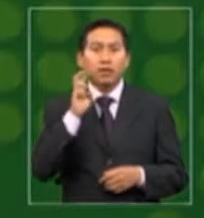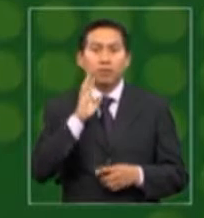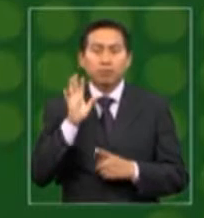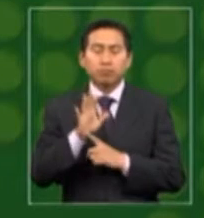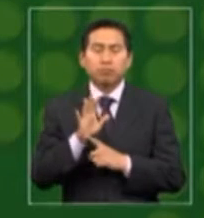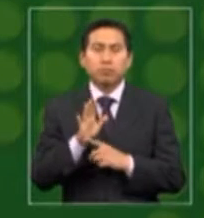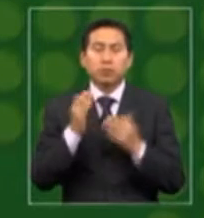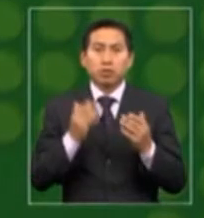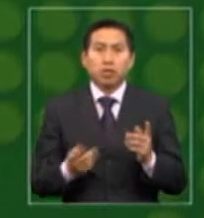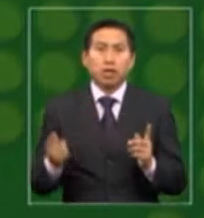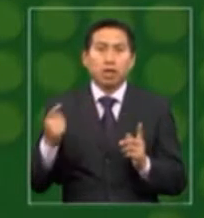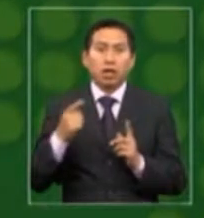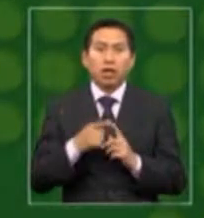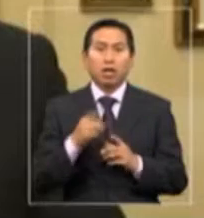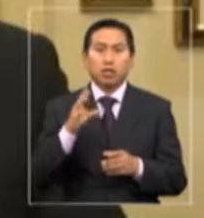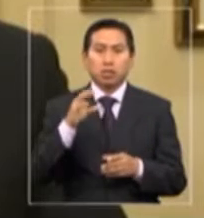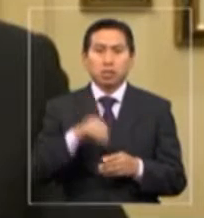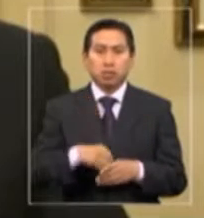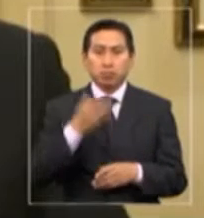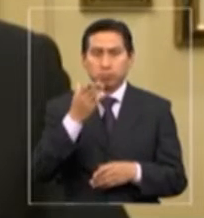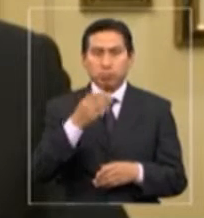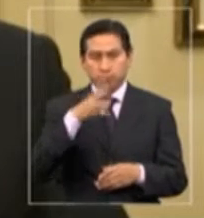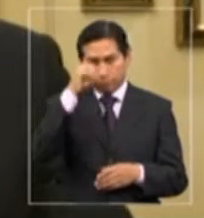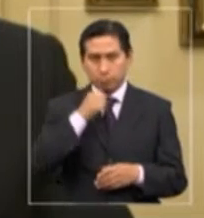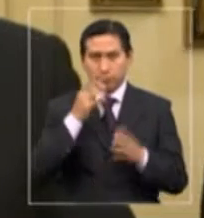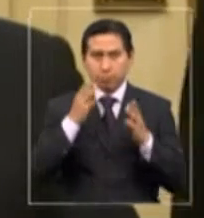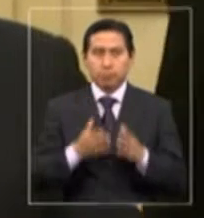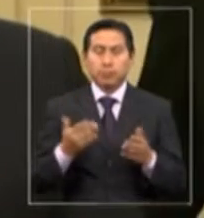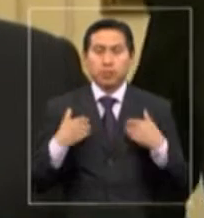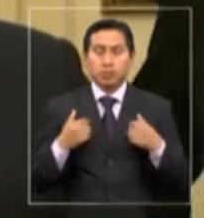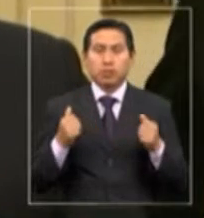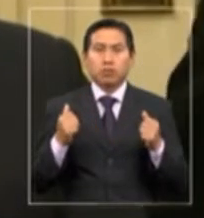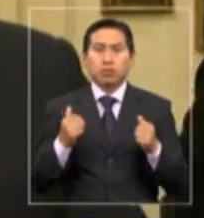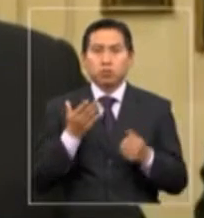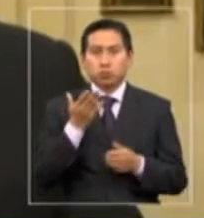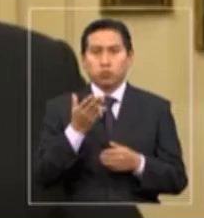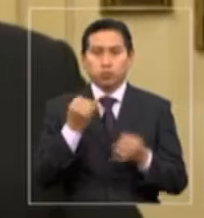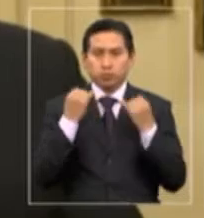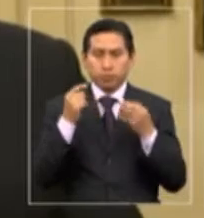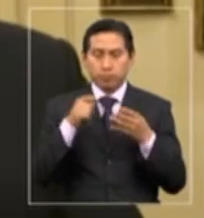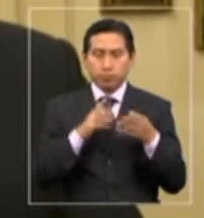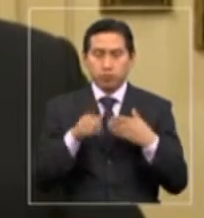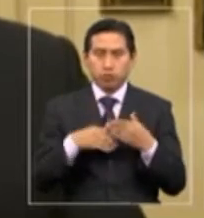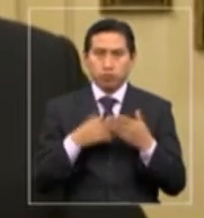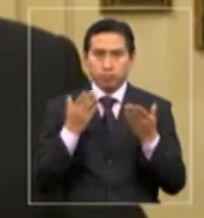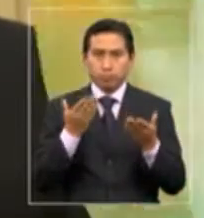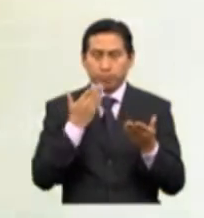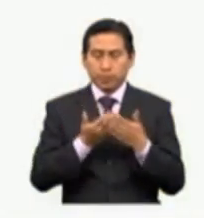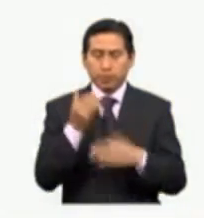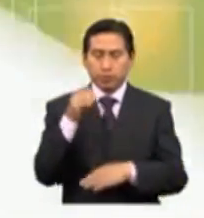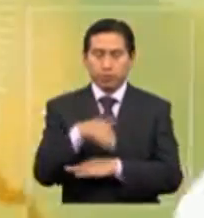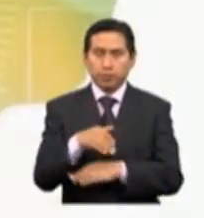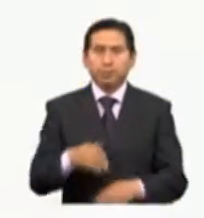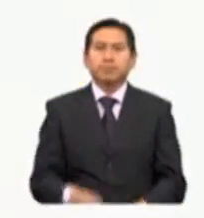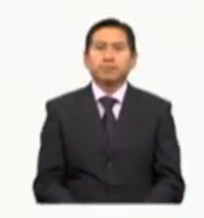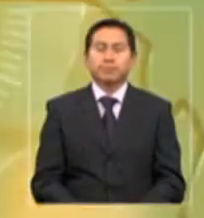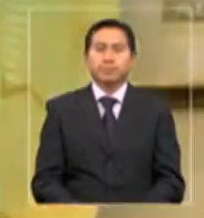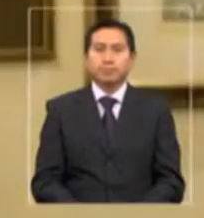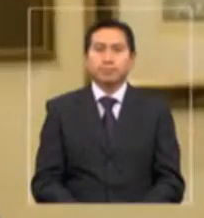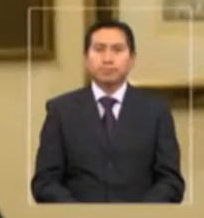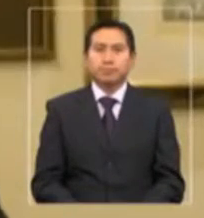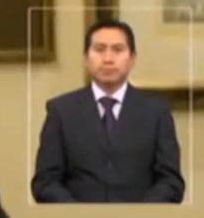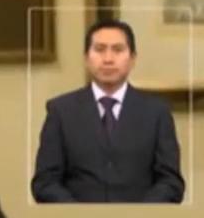En vivo nos trasladamos hasta allá. Pablo Tabel se encuentra allá con nosotros para darnos detalles. Pablo, buenas noches.